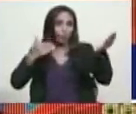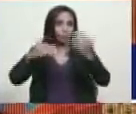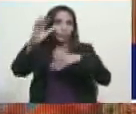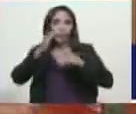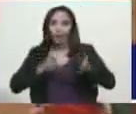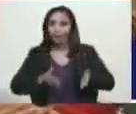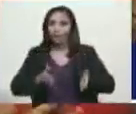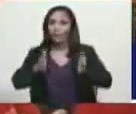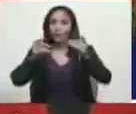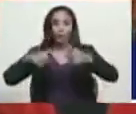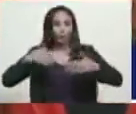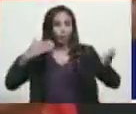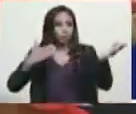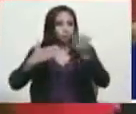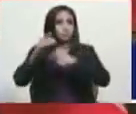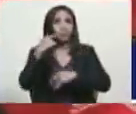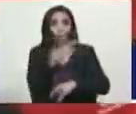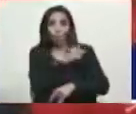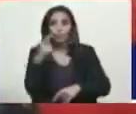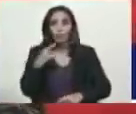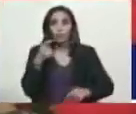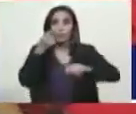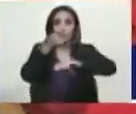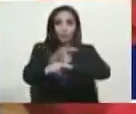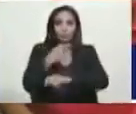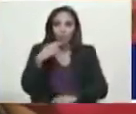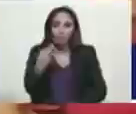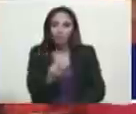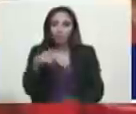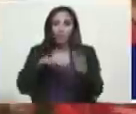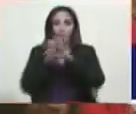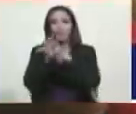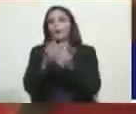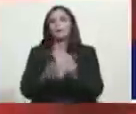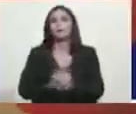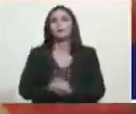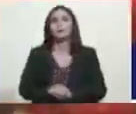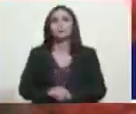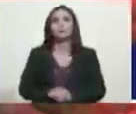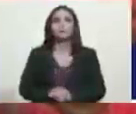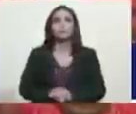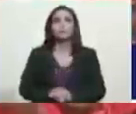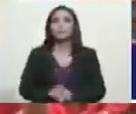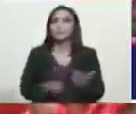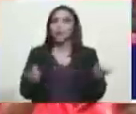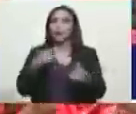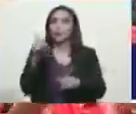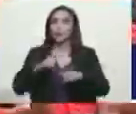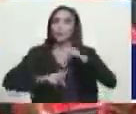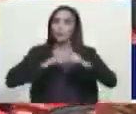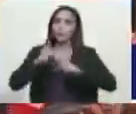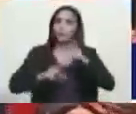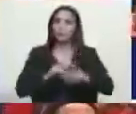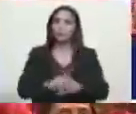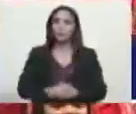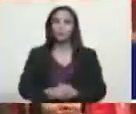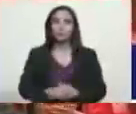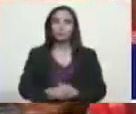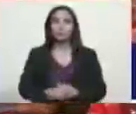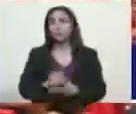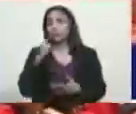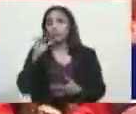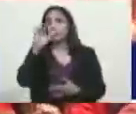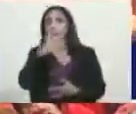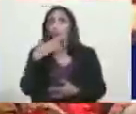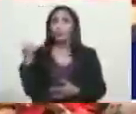camino para que ustedes sean profesionales de la República y entes productivos hacia el